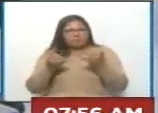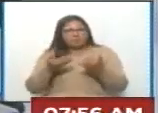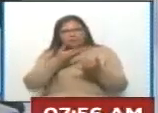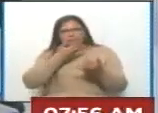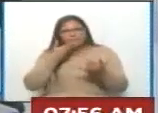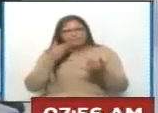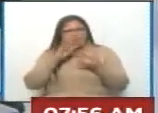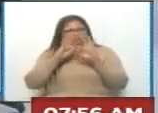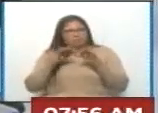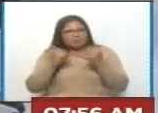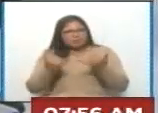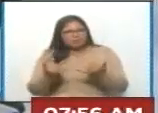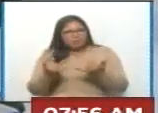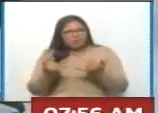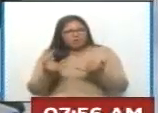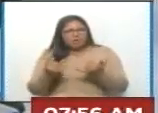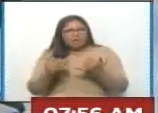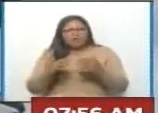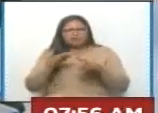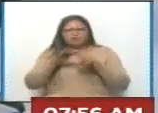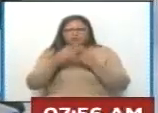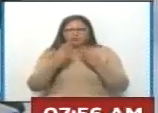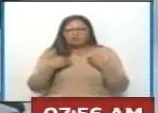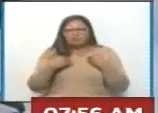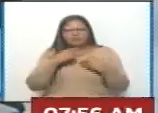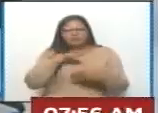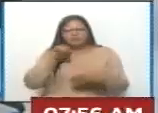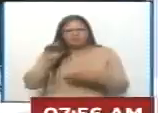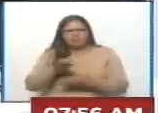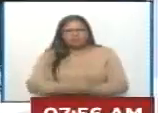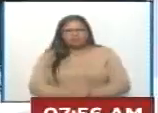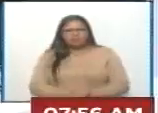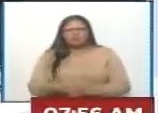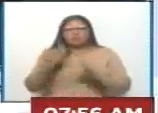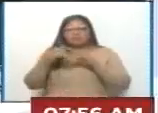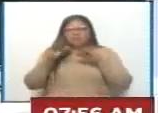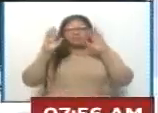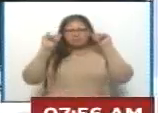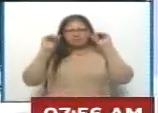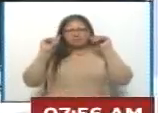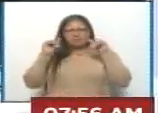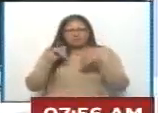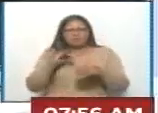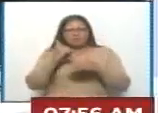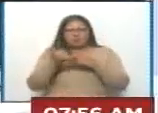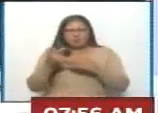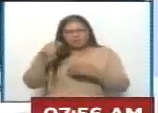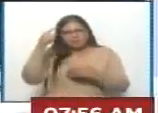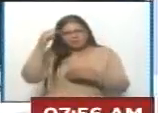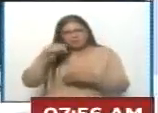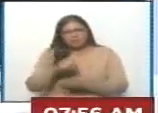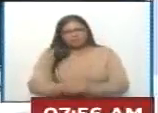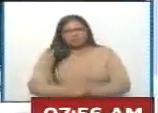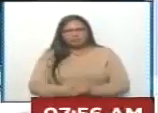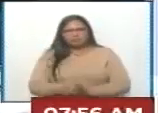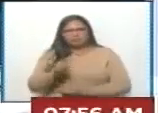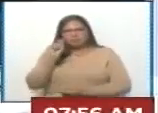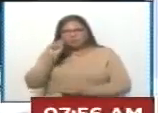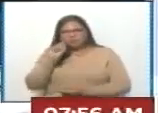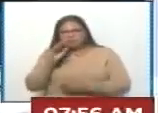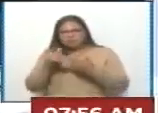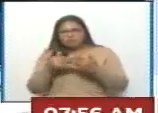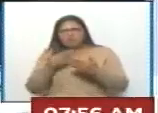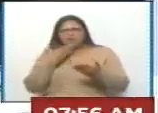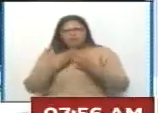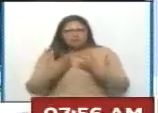mejoras sustanciales en las condiciones de vida de nuestro pueblo. Diputado, con este mensaje despedimos el programa por el día de hoy. Nos pasamos unos minutos. Gracias